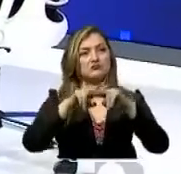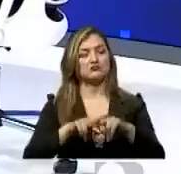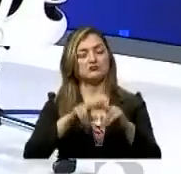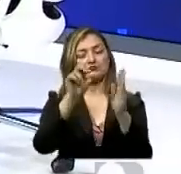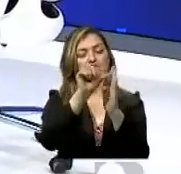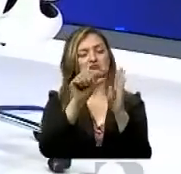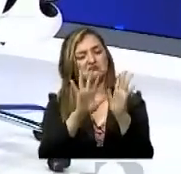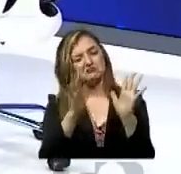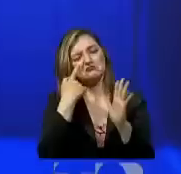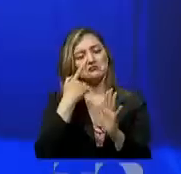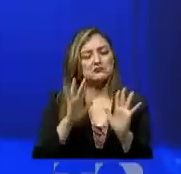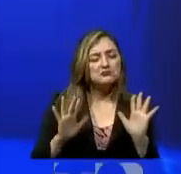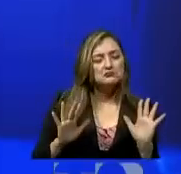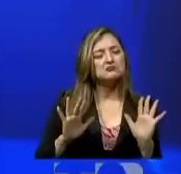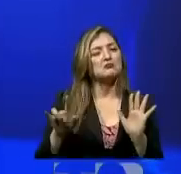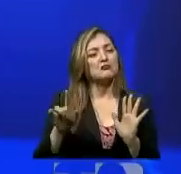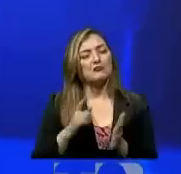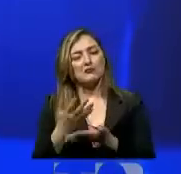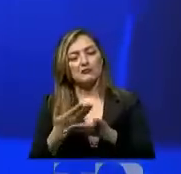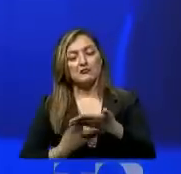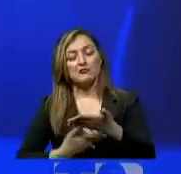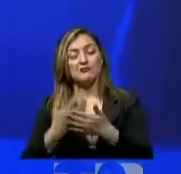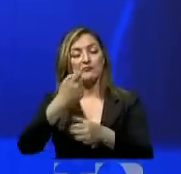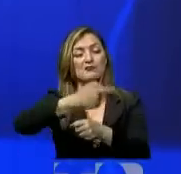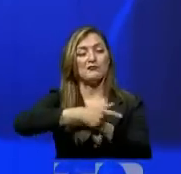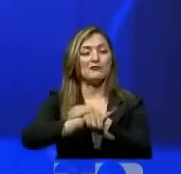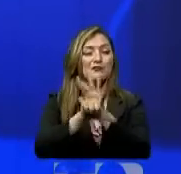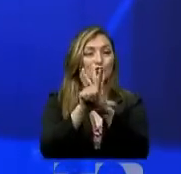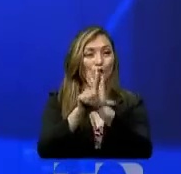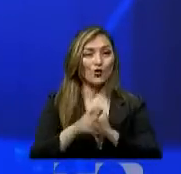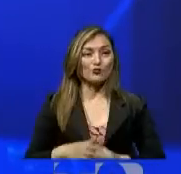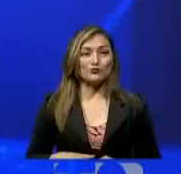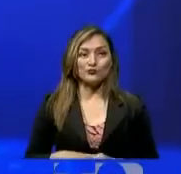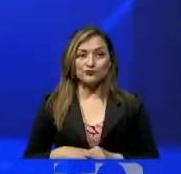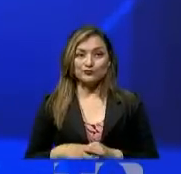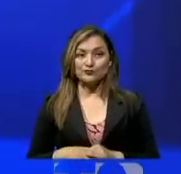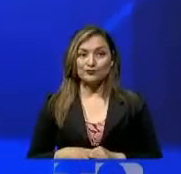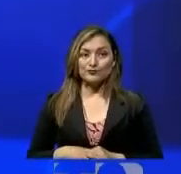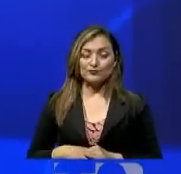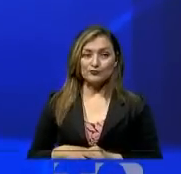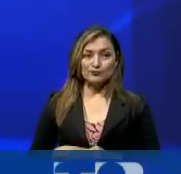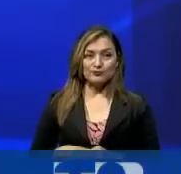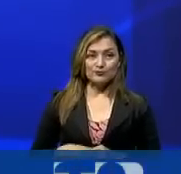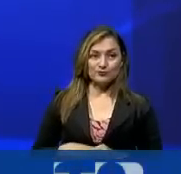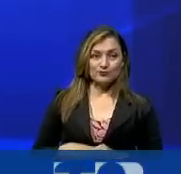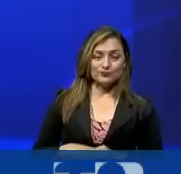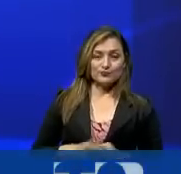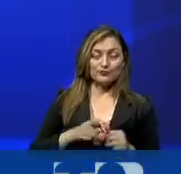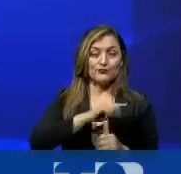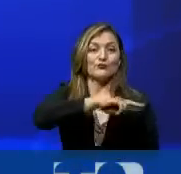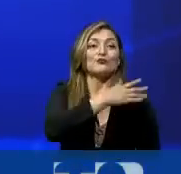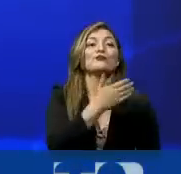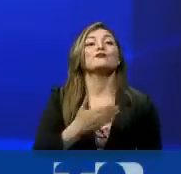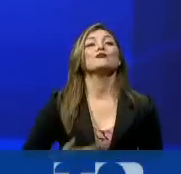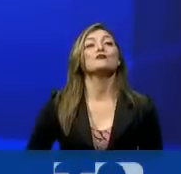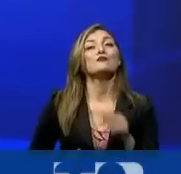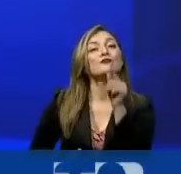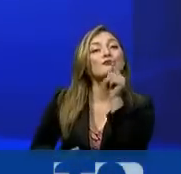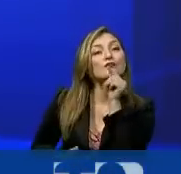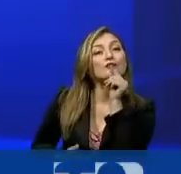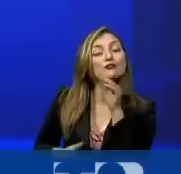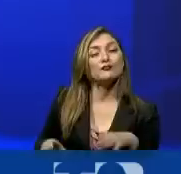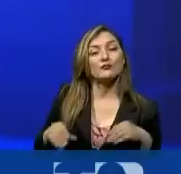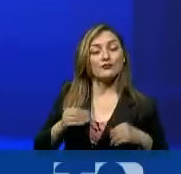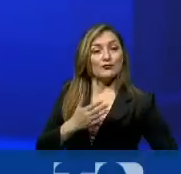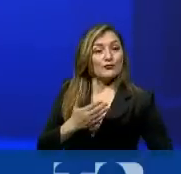revisar el articulado. Si es que le damos lectura a la disposición legal en la cual establece que el primer vicepresidente, en este caso que se ha dado,